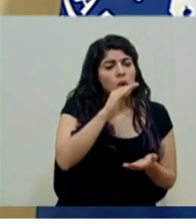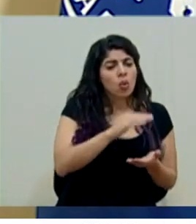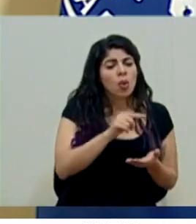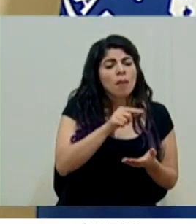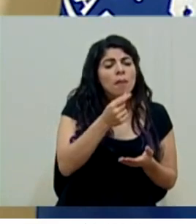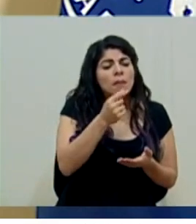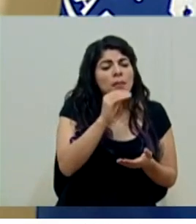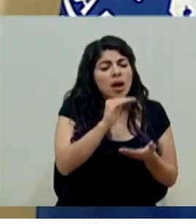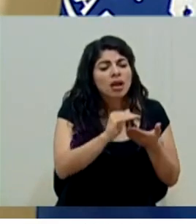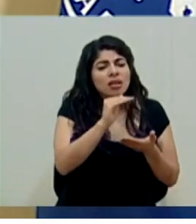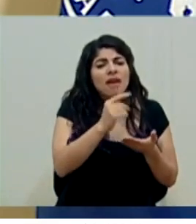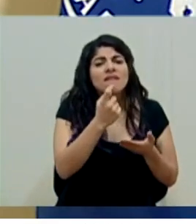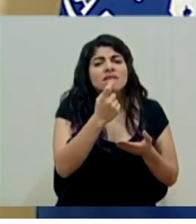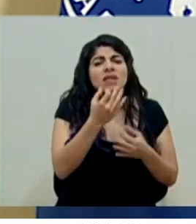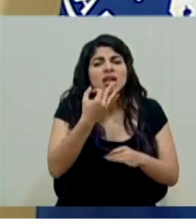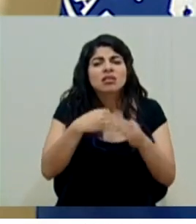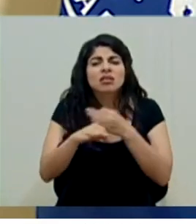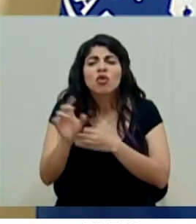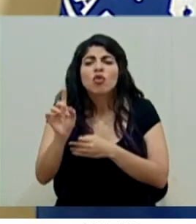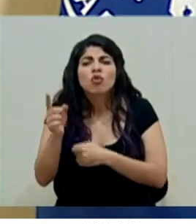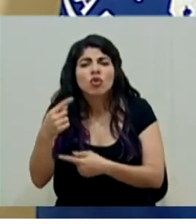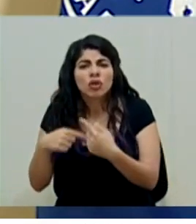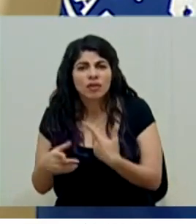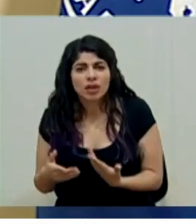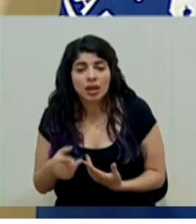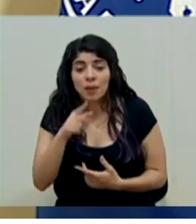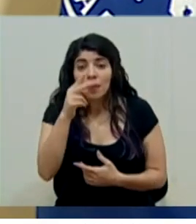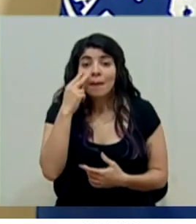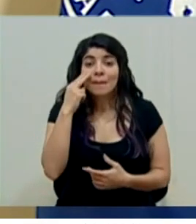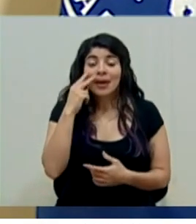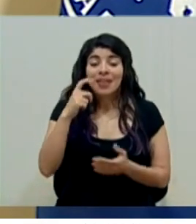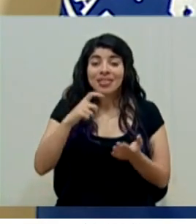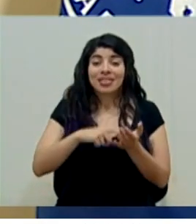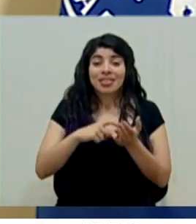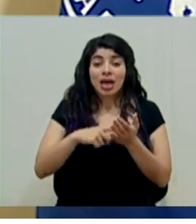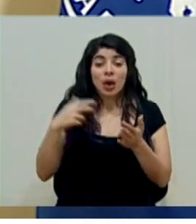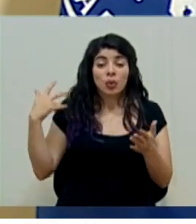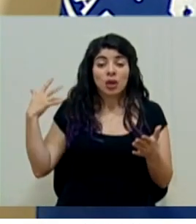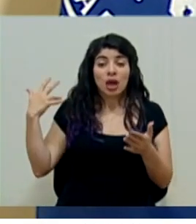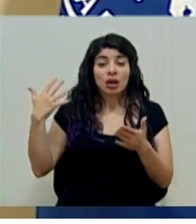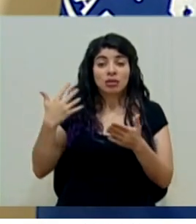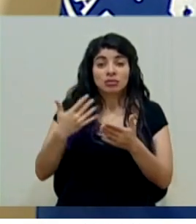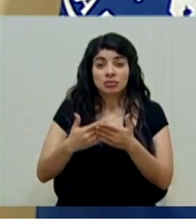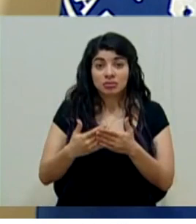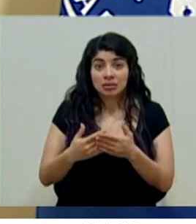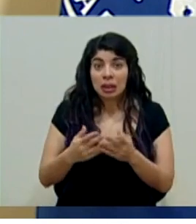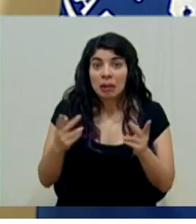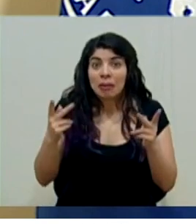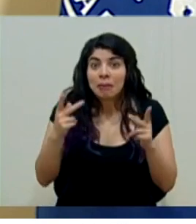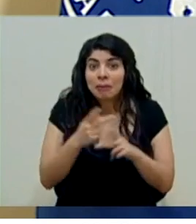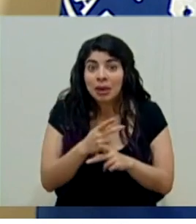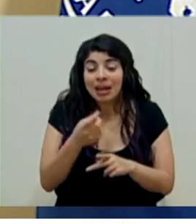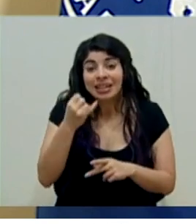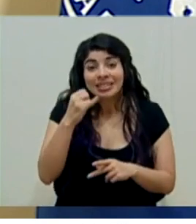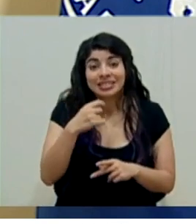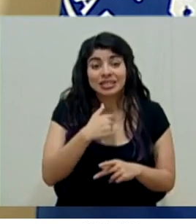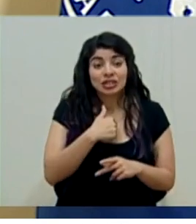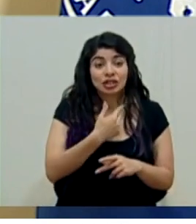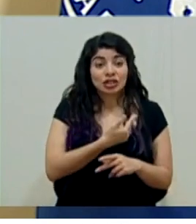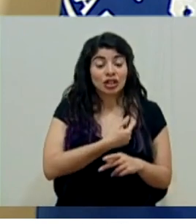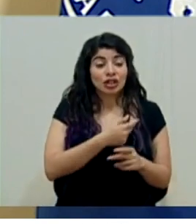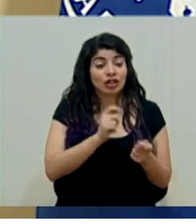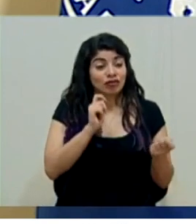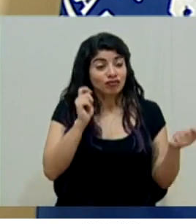compensamos, porque aquí hay un tema de la trayectoria general de nuestra deuda. Lo peor que nos puede pasar es que pasemos el tránsito